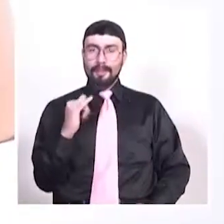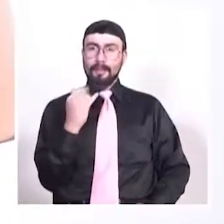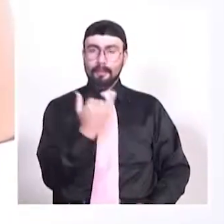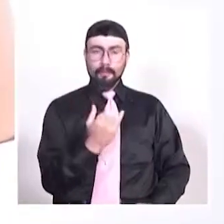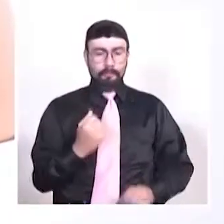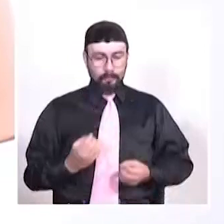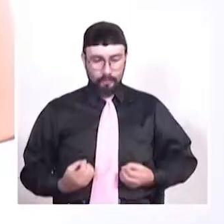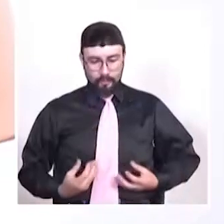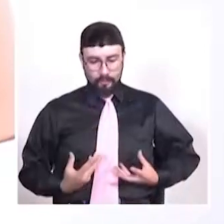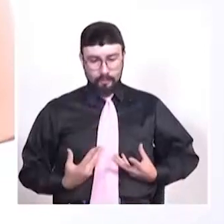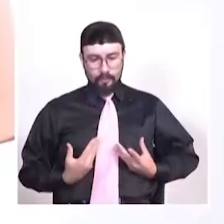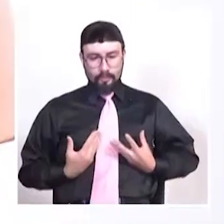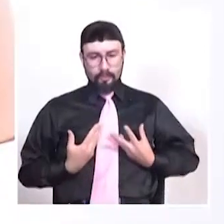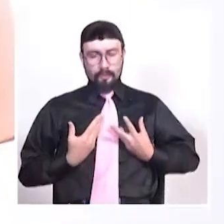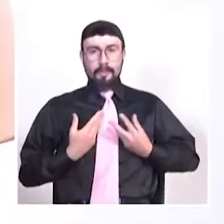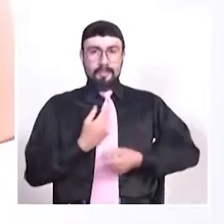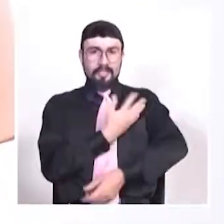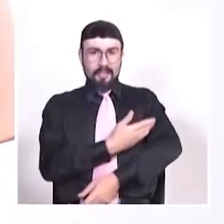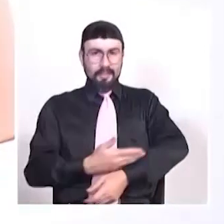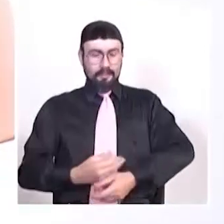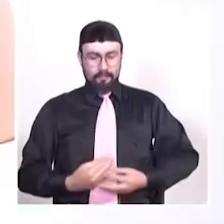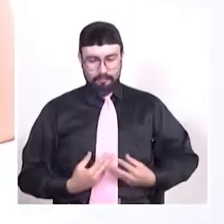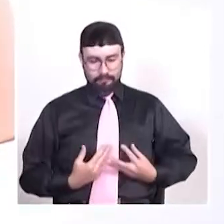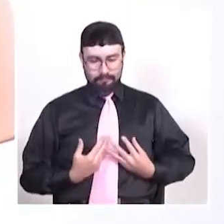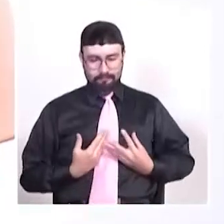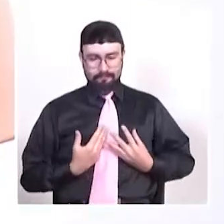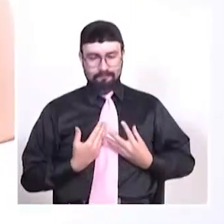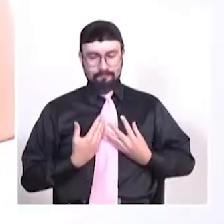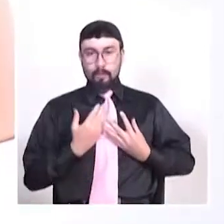de traer la irrigación, es decir, de traer la sangre